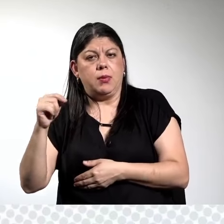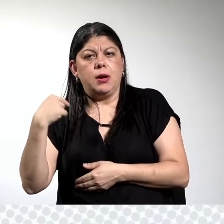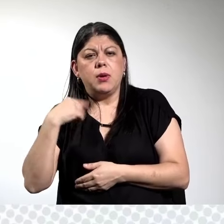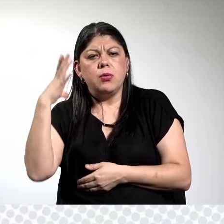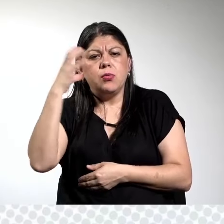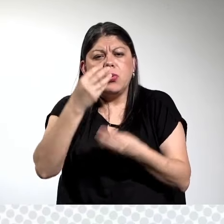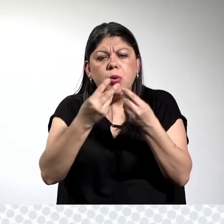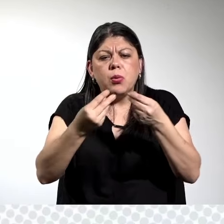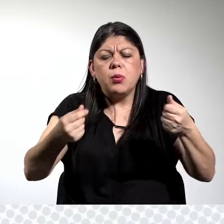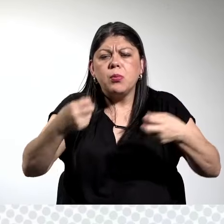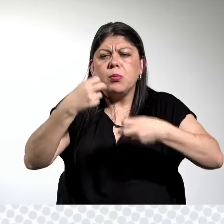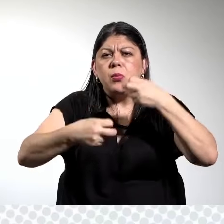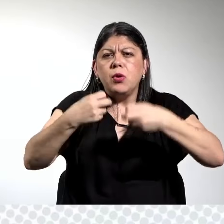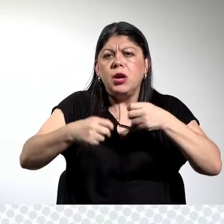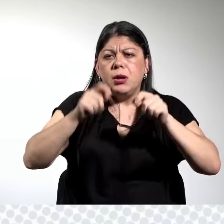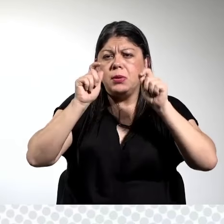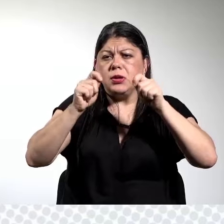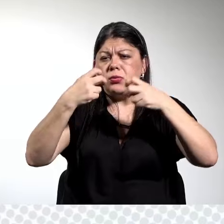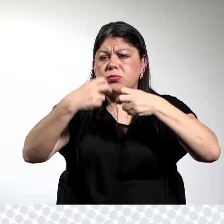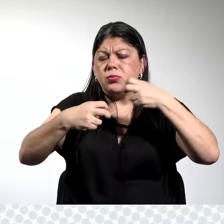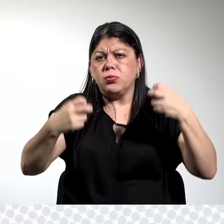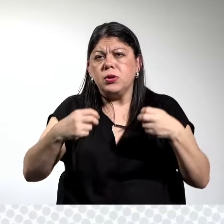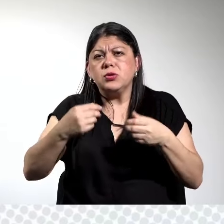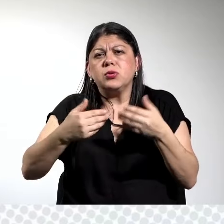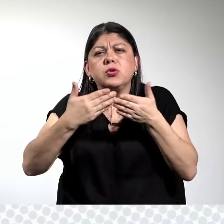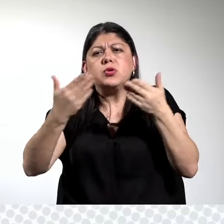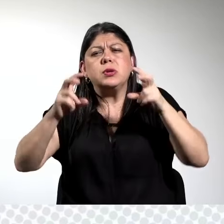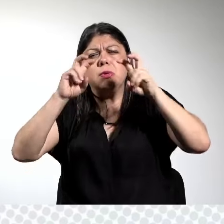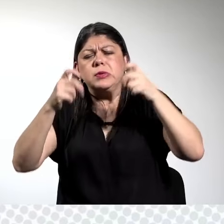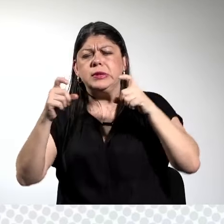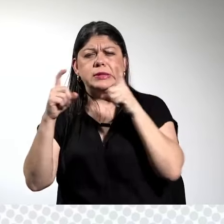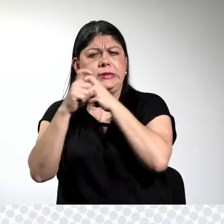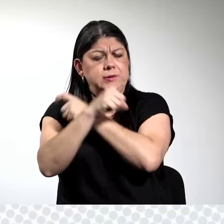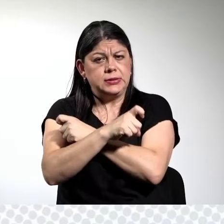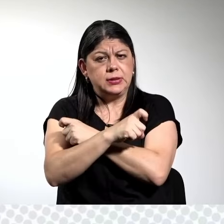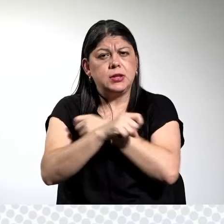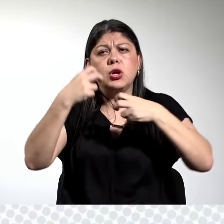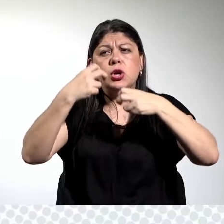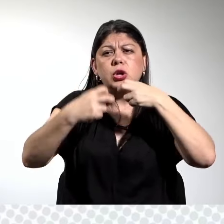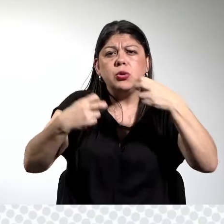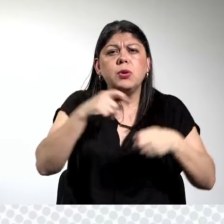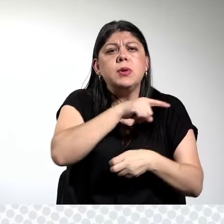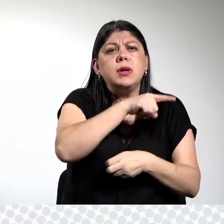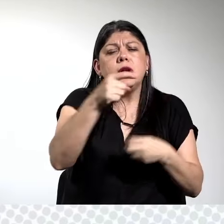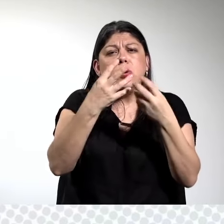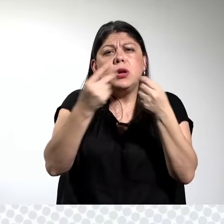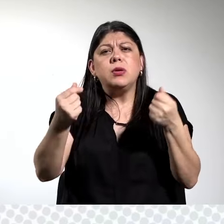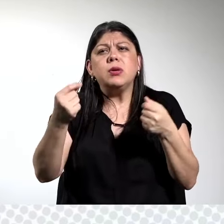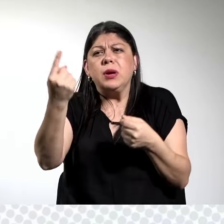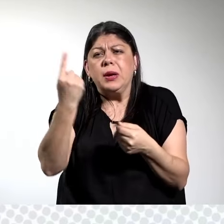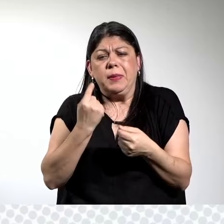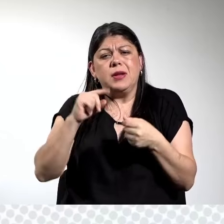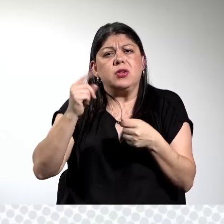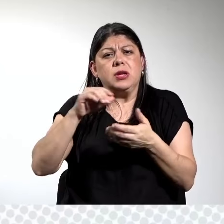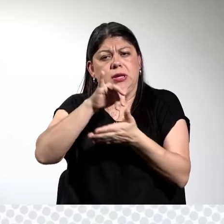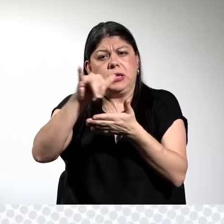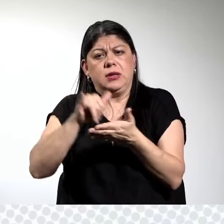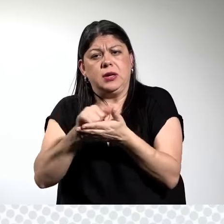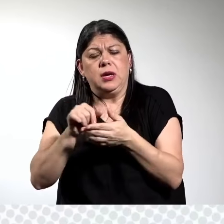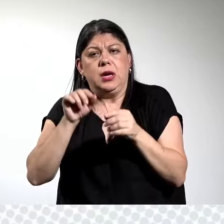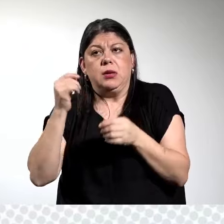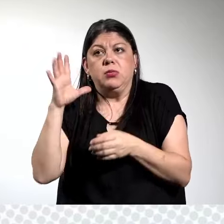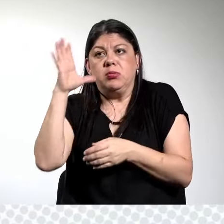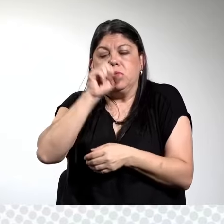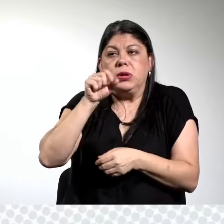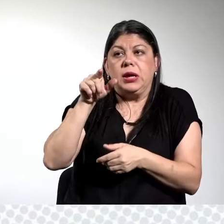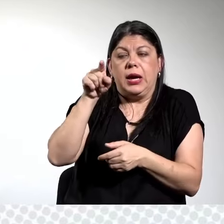tierra, los grandes problemas que hay con la educación, y son cosas muy complejas, y son problemas en los que las soluciones vienen de San José, y vemos cosas terribles, ¿verdad?,